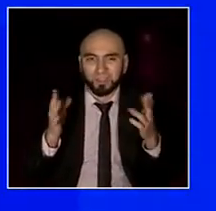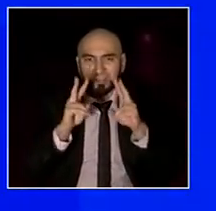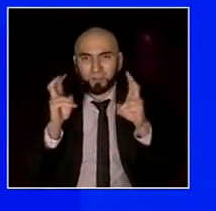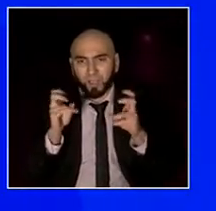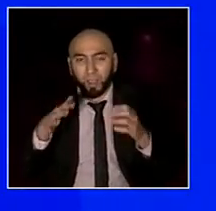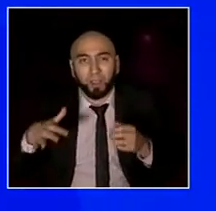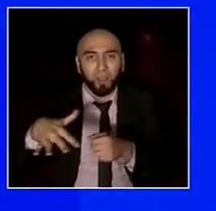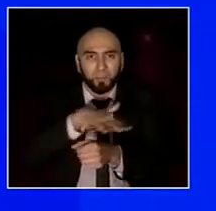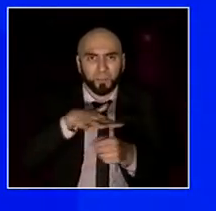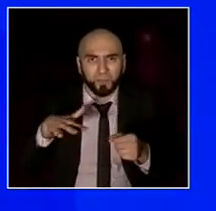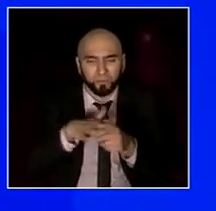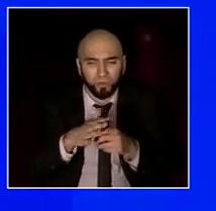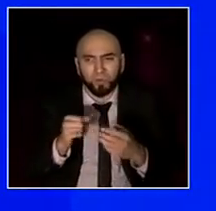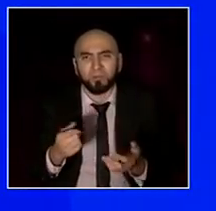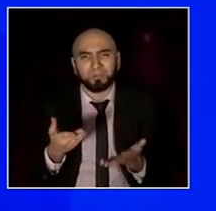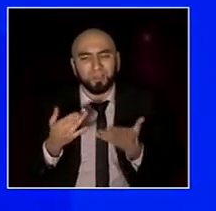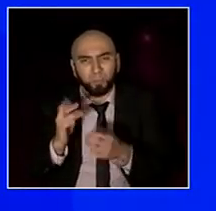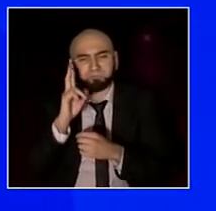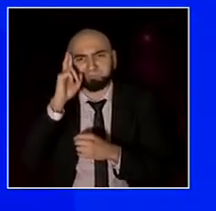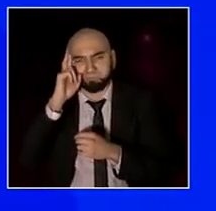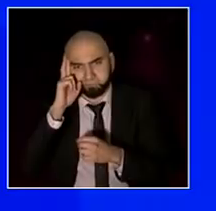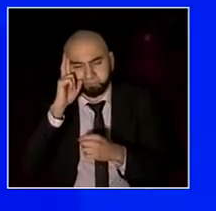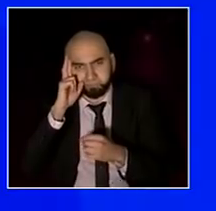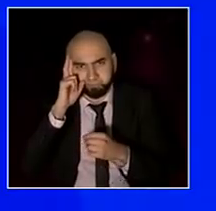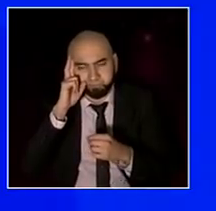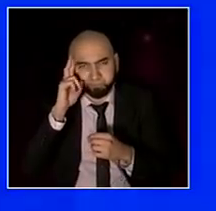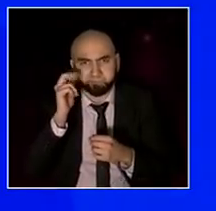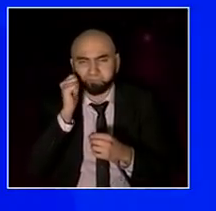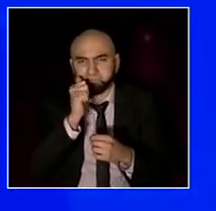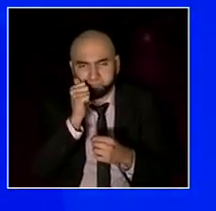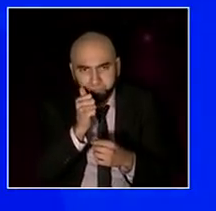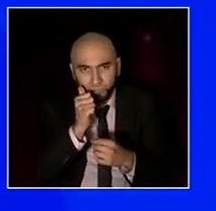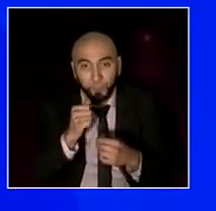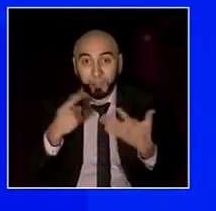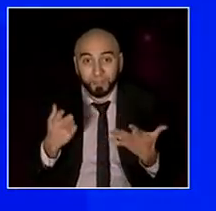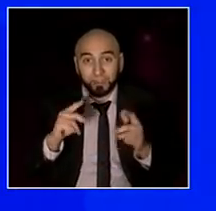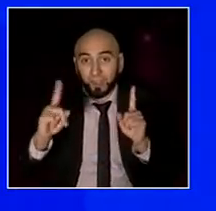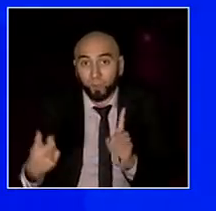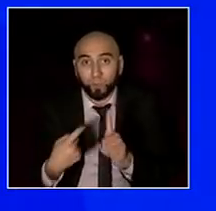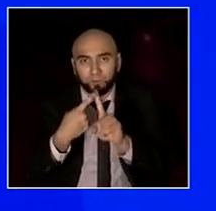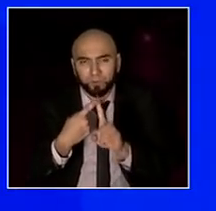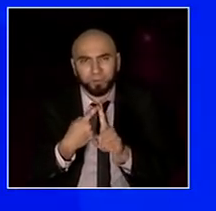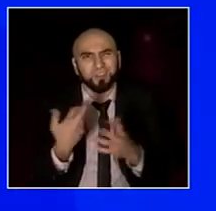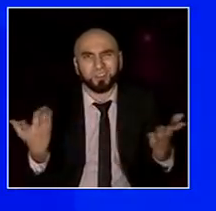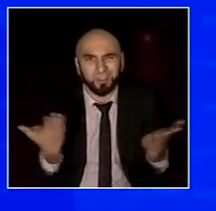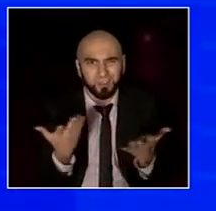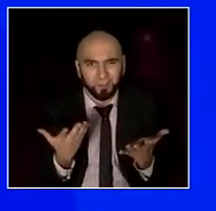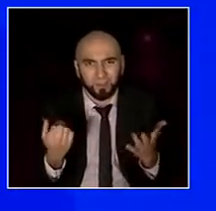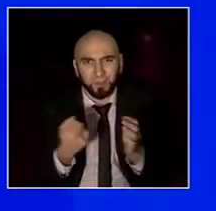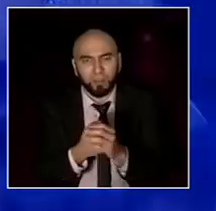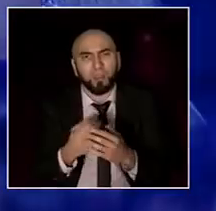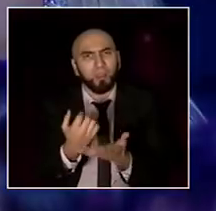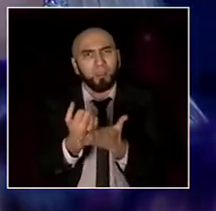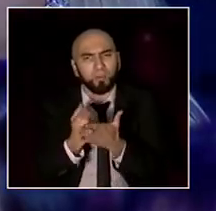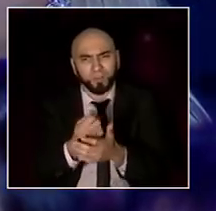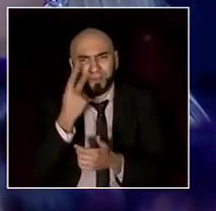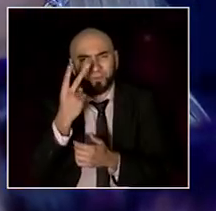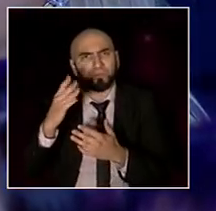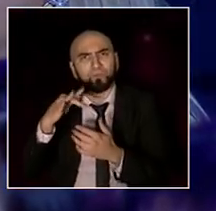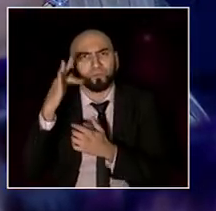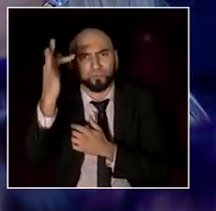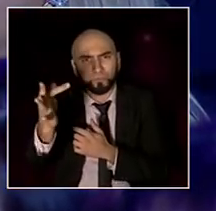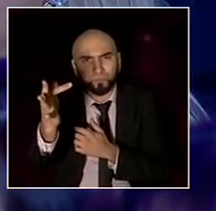nuestras reflexiones habituales. Este tipo de encuentros tiene la virtud de llevar nuestra mirada hacia adelante a las